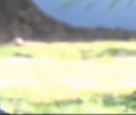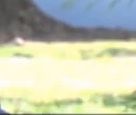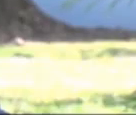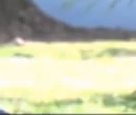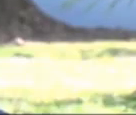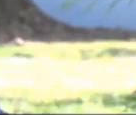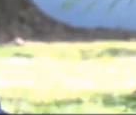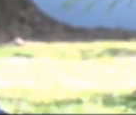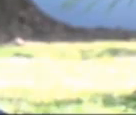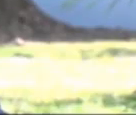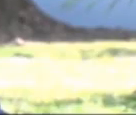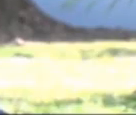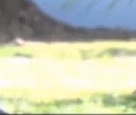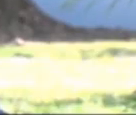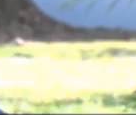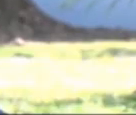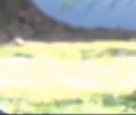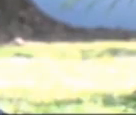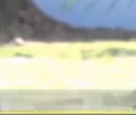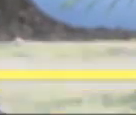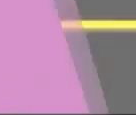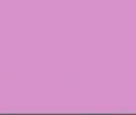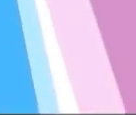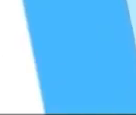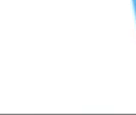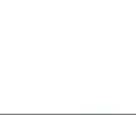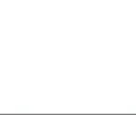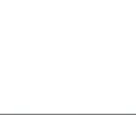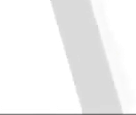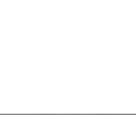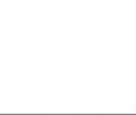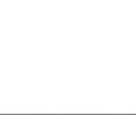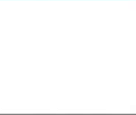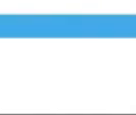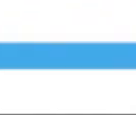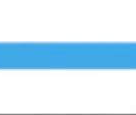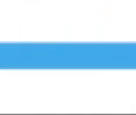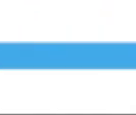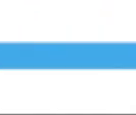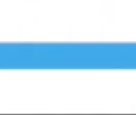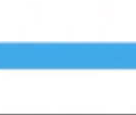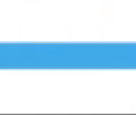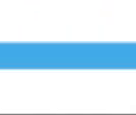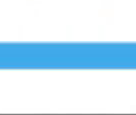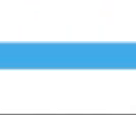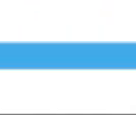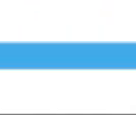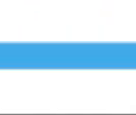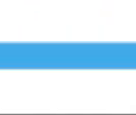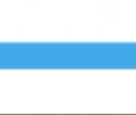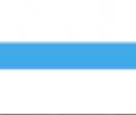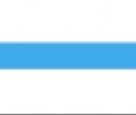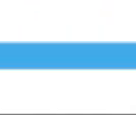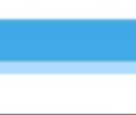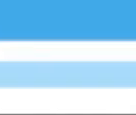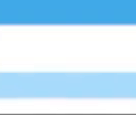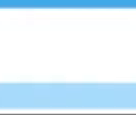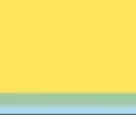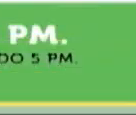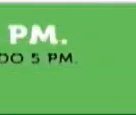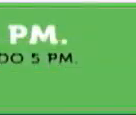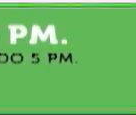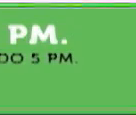persona muchas veces no sabe qué hacer cuando se da el diagnóstico. Recuerde, Vivir Mejor, lunes 3 de la